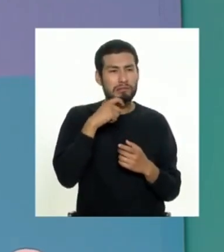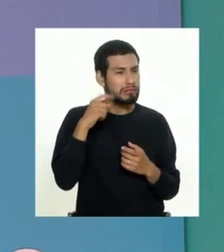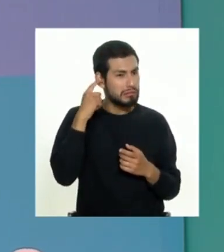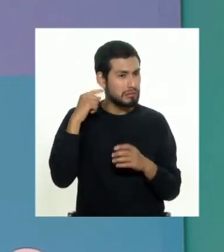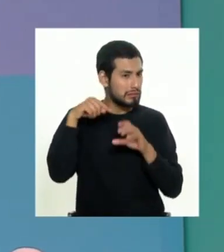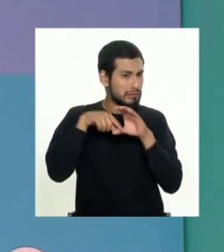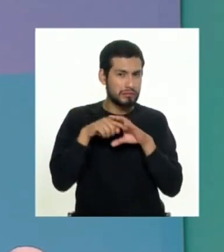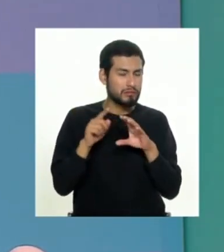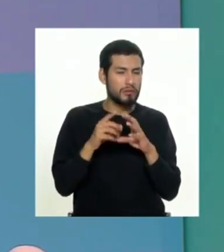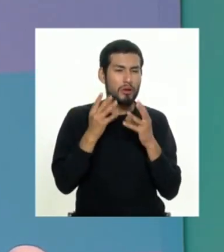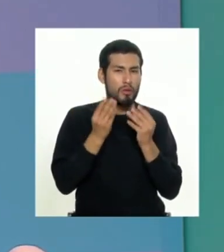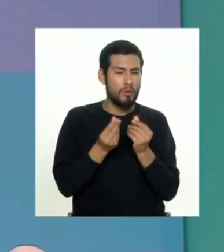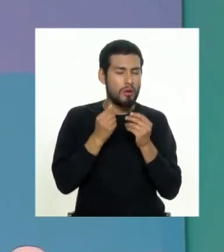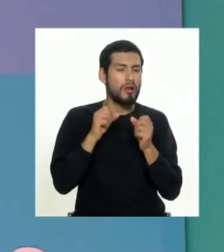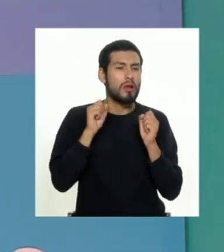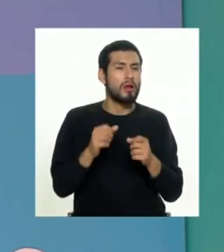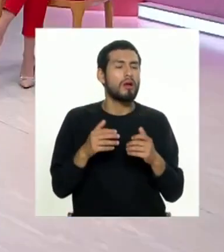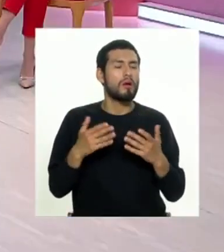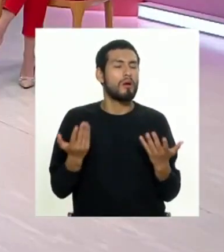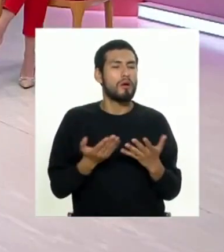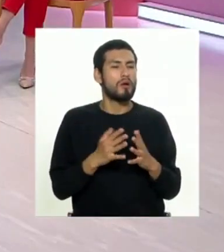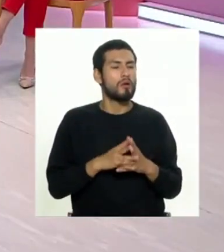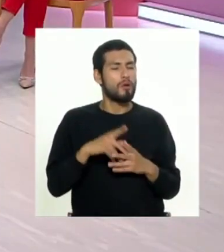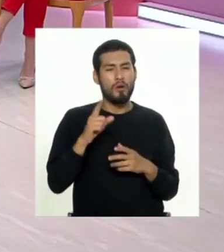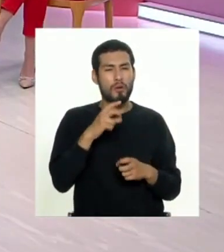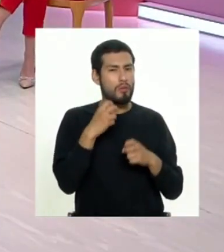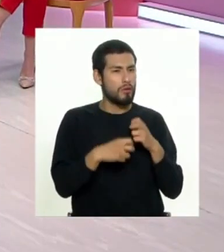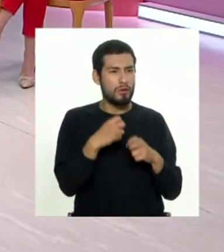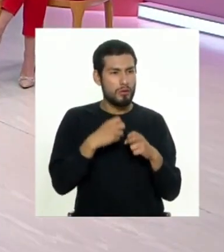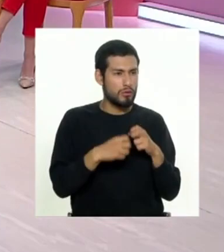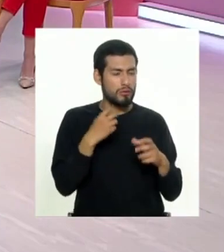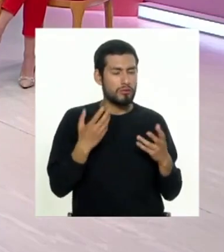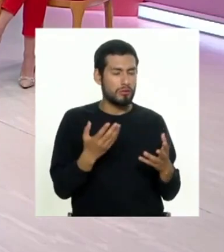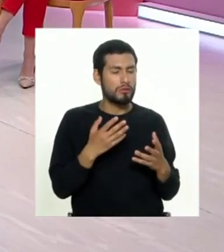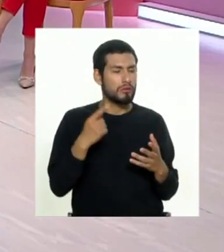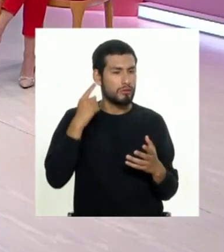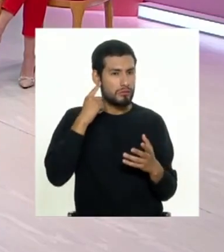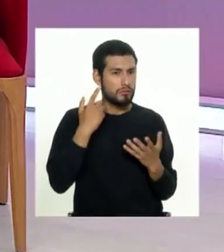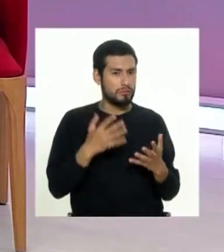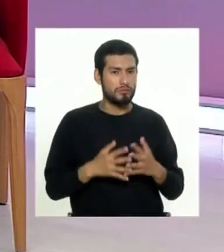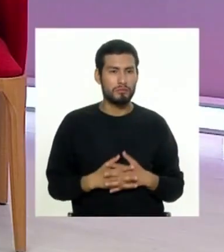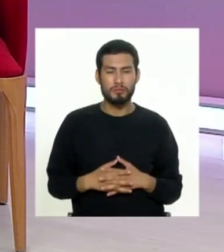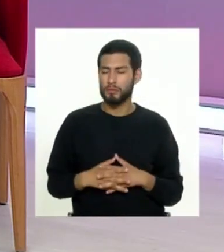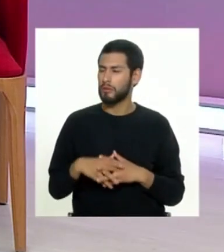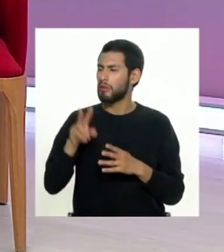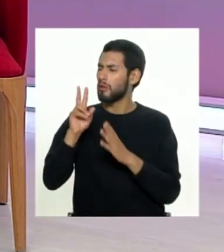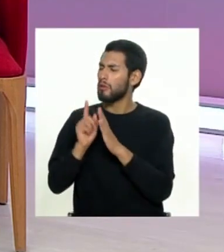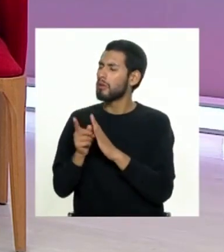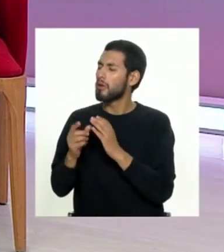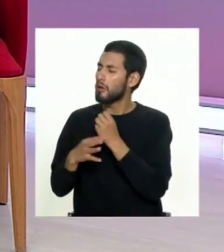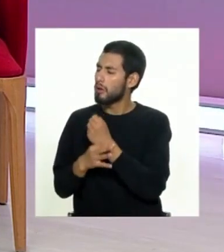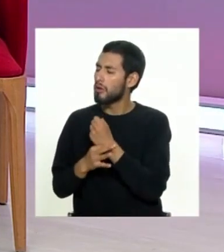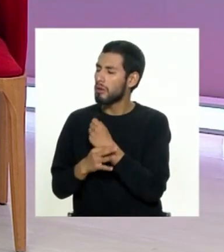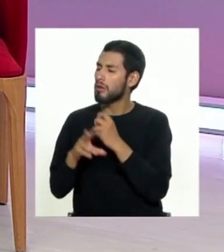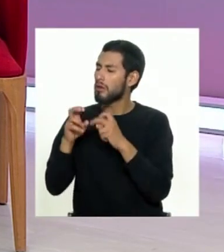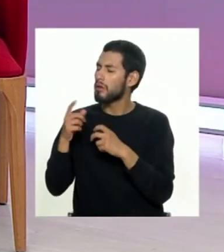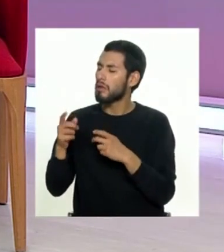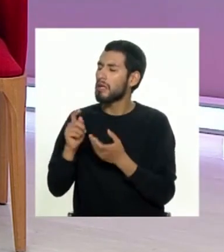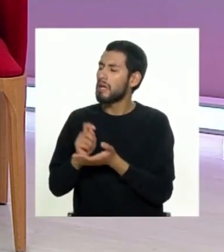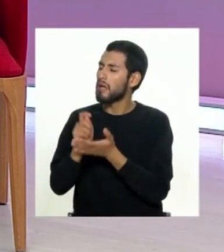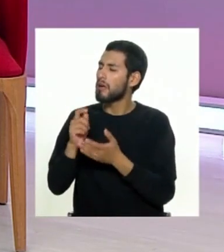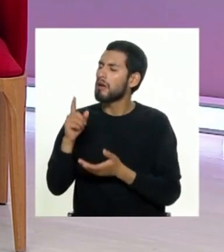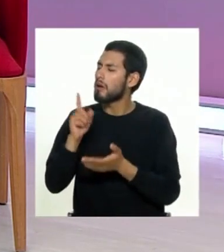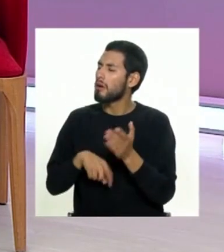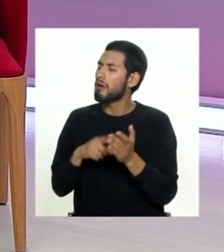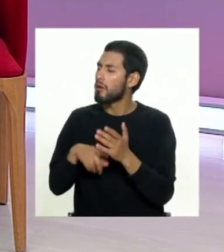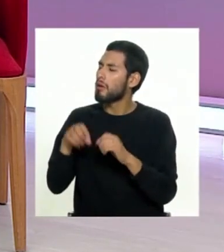del conducto, para que no haya problemas en el oído. Dos minutos, doctora, hablando de tratamiento. ¿Qué le